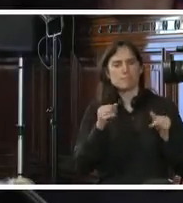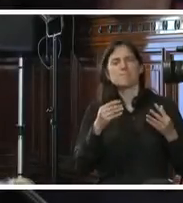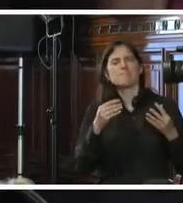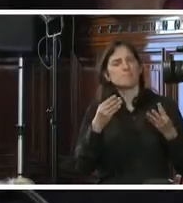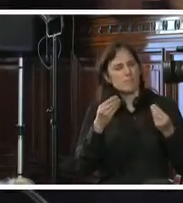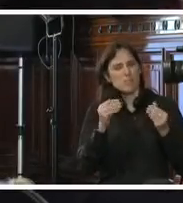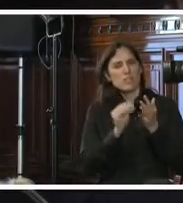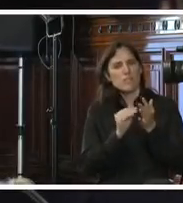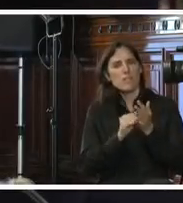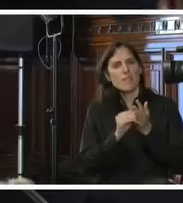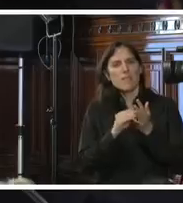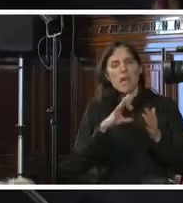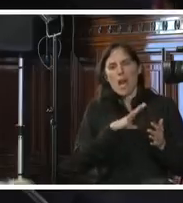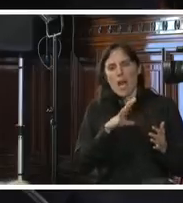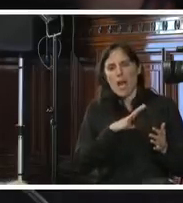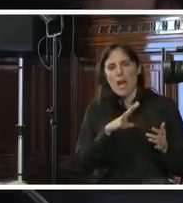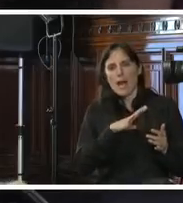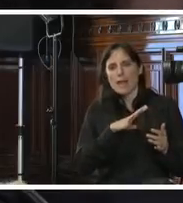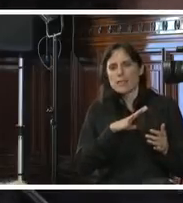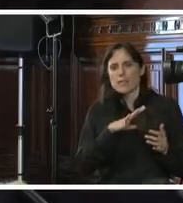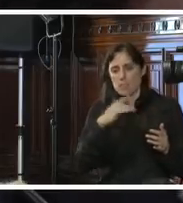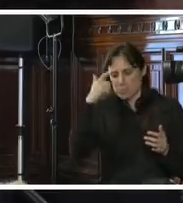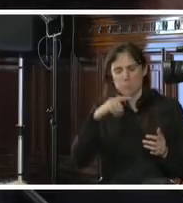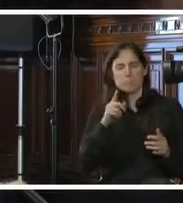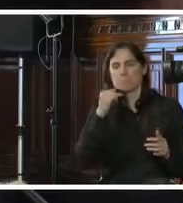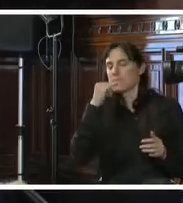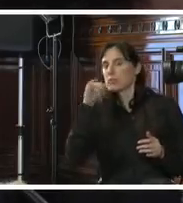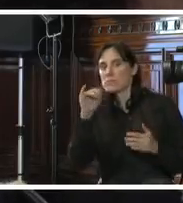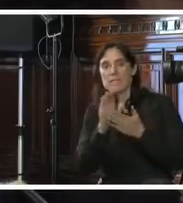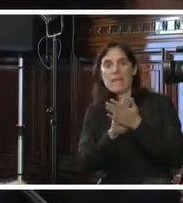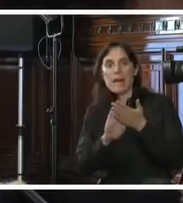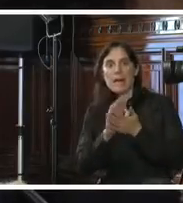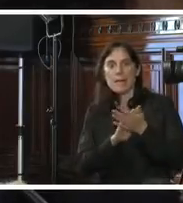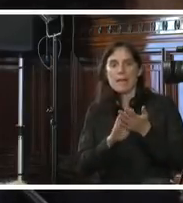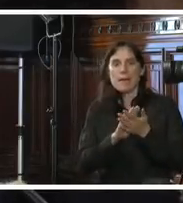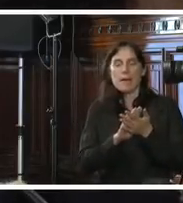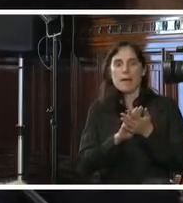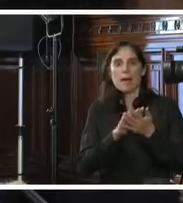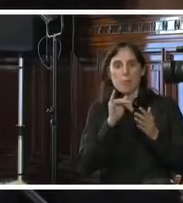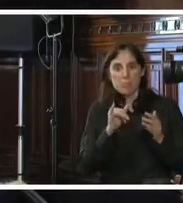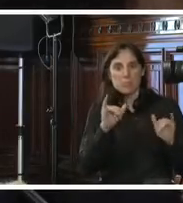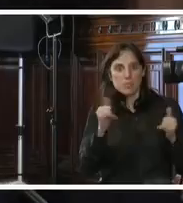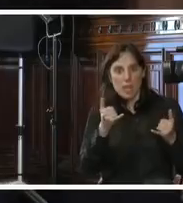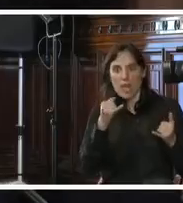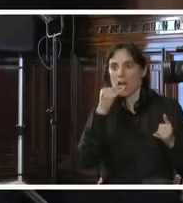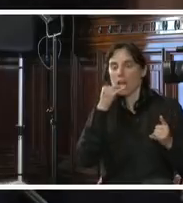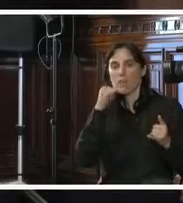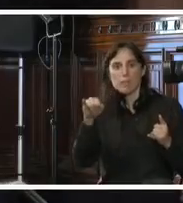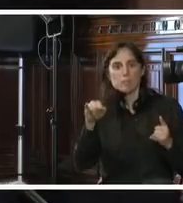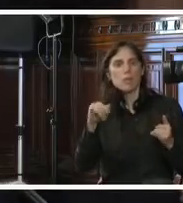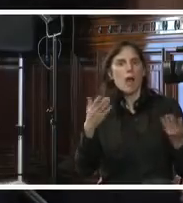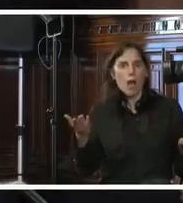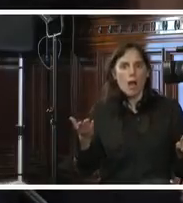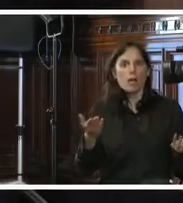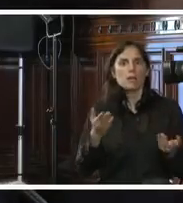veces el no denunciar es cuestionado, pero no se cuestiona que el hecho de que se denuncie tampoco